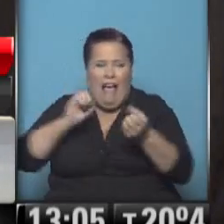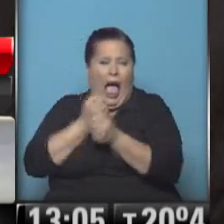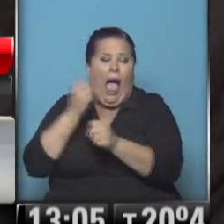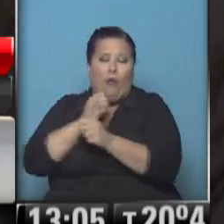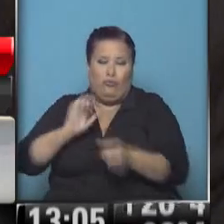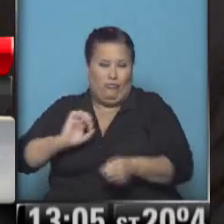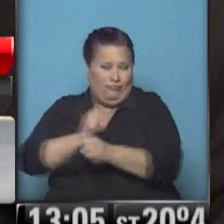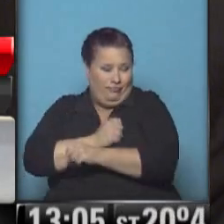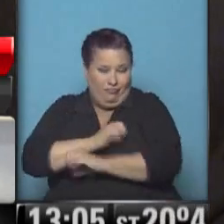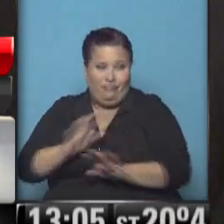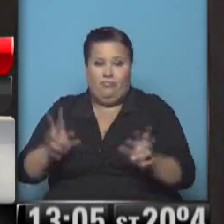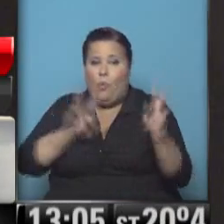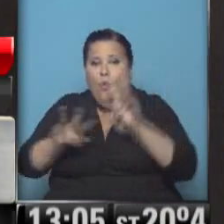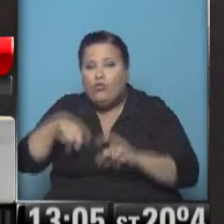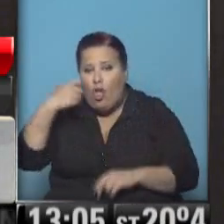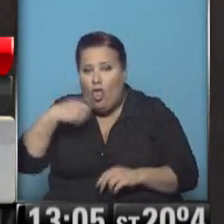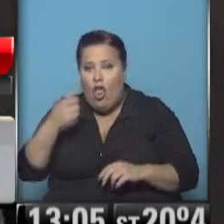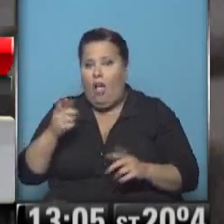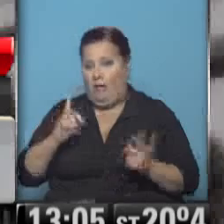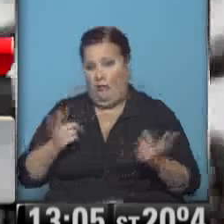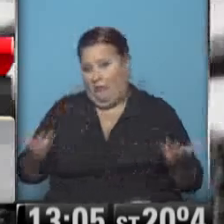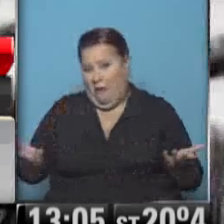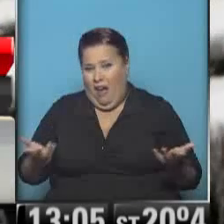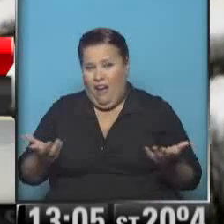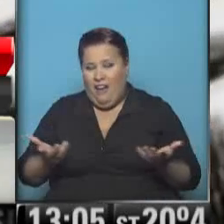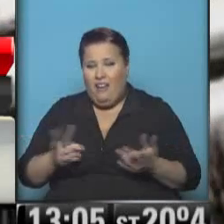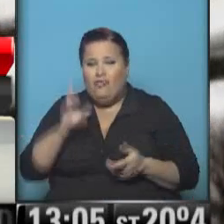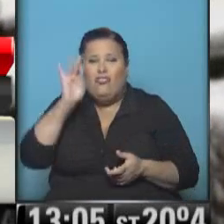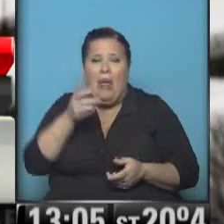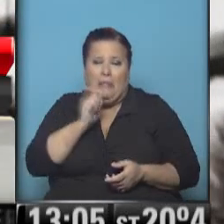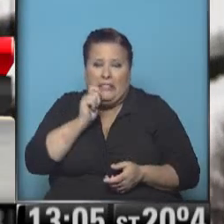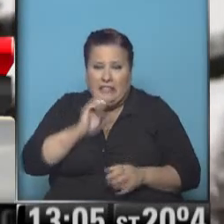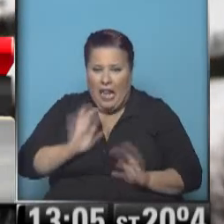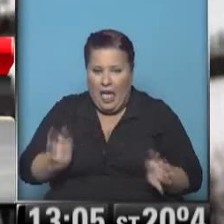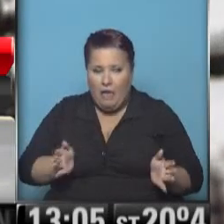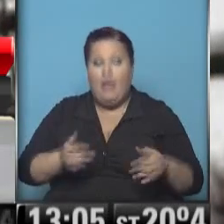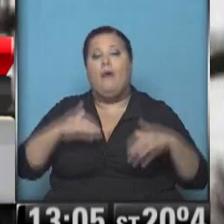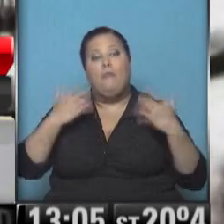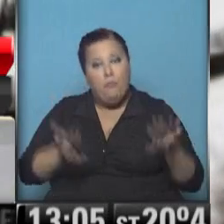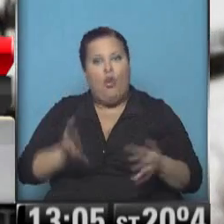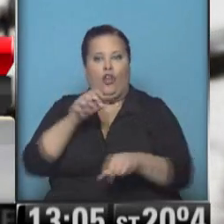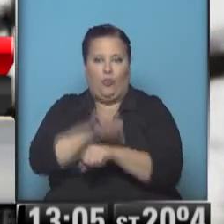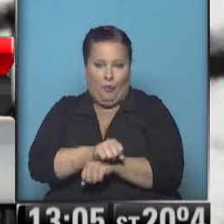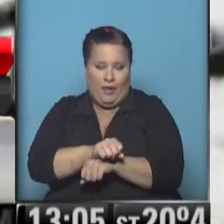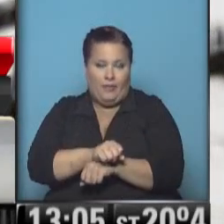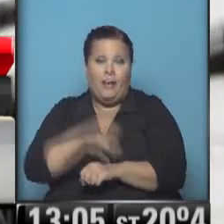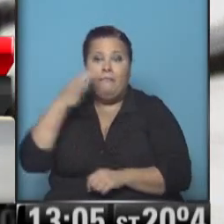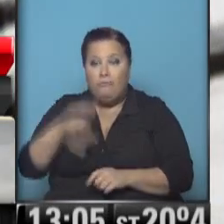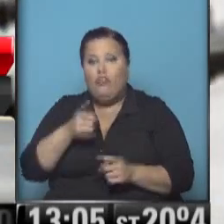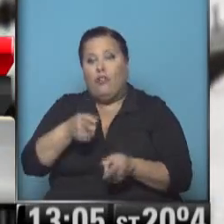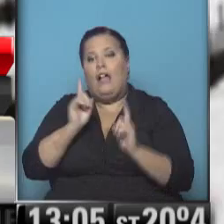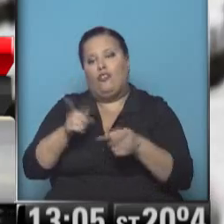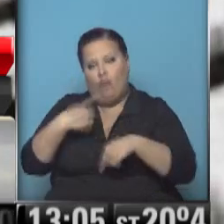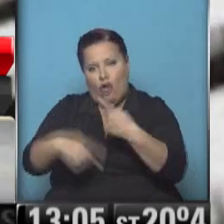auto buscando droga, sí. Y no había, obviamente, ¿no? Era lo único que había, era eso. Por eso estaba detenido. En realidad, por eso sigue el